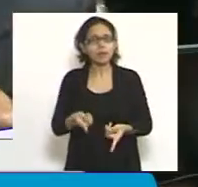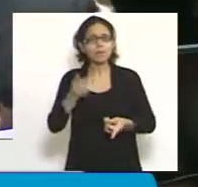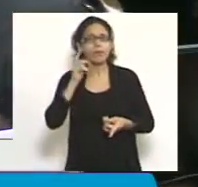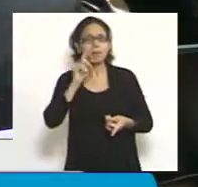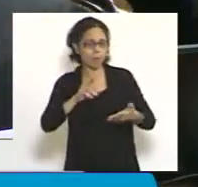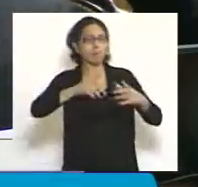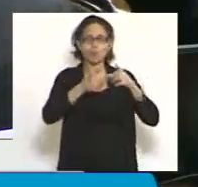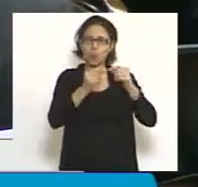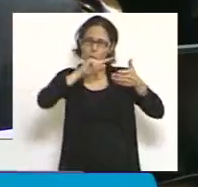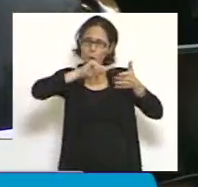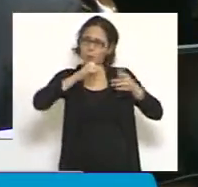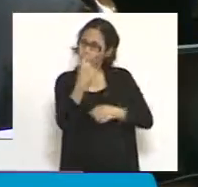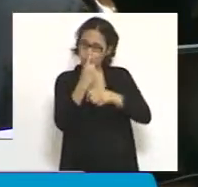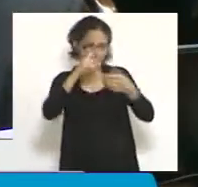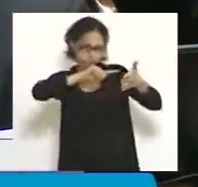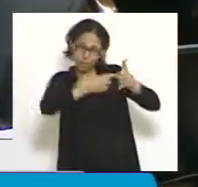este artículo 1